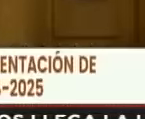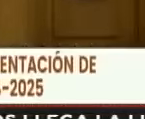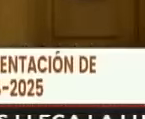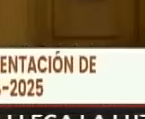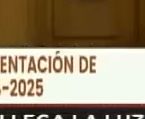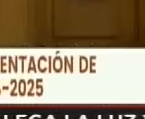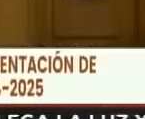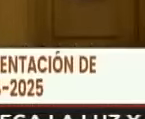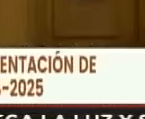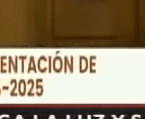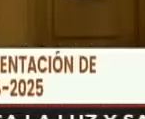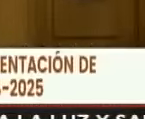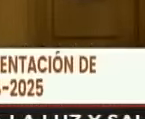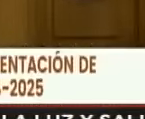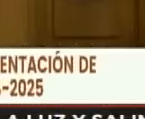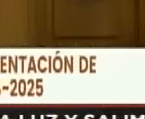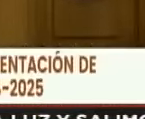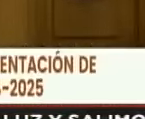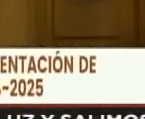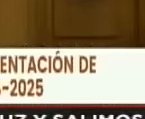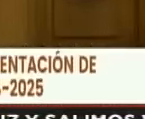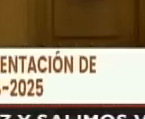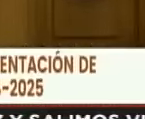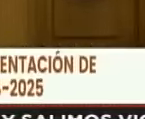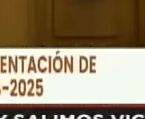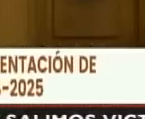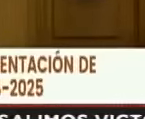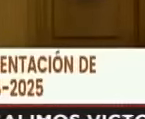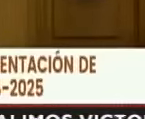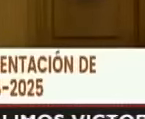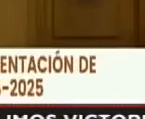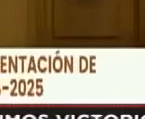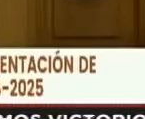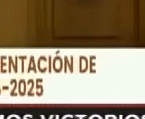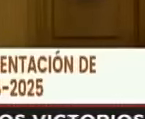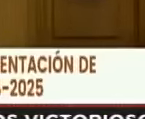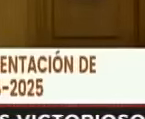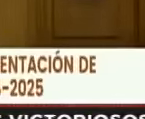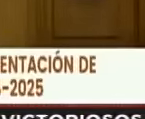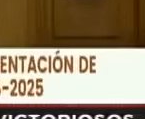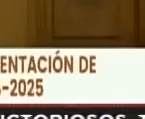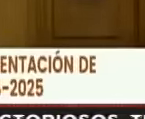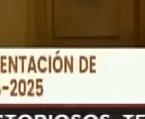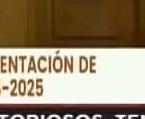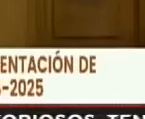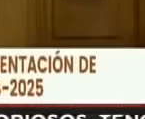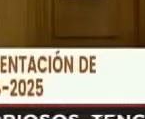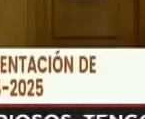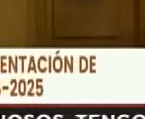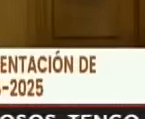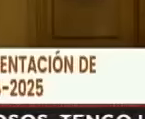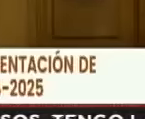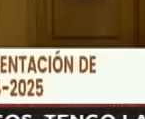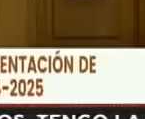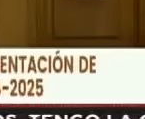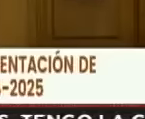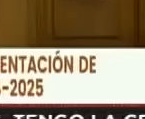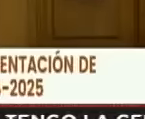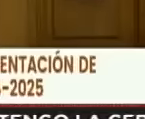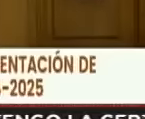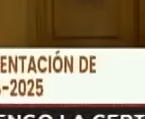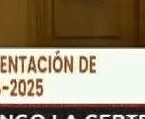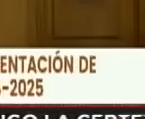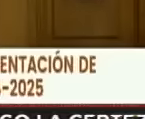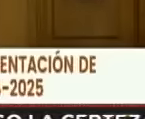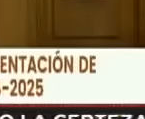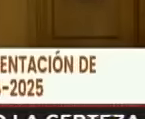Capital de la República Bolivariana de Venezuela. No es Miami, no es España, no es Bogotá. La sede